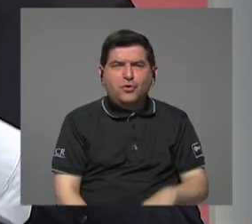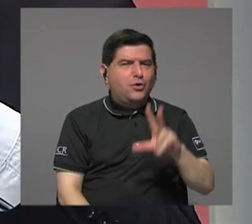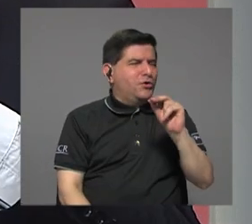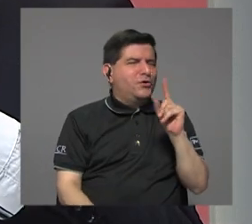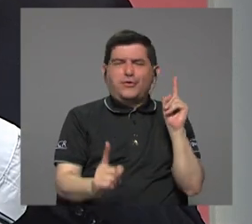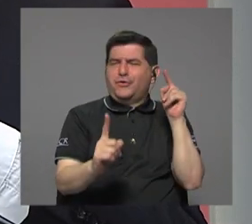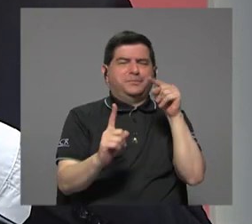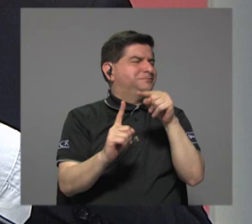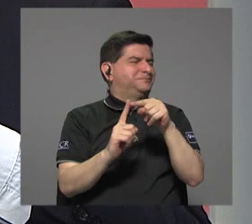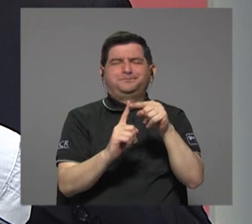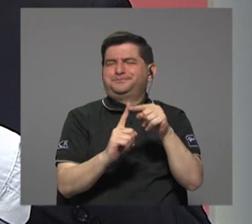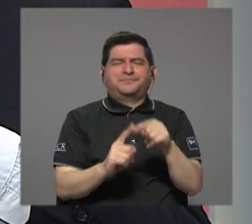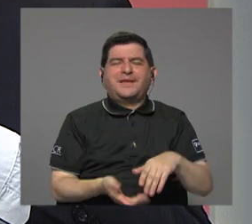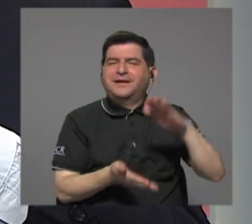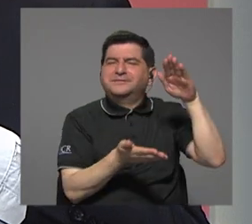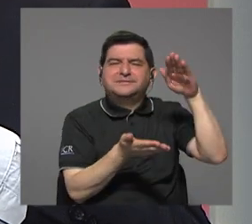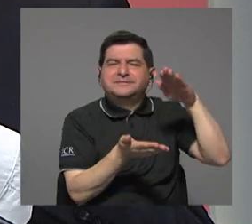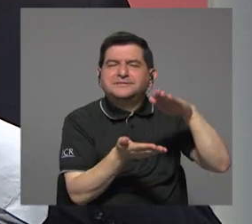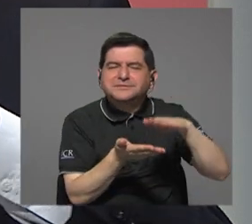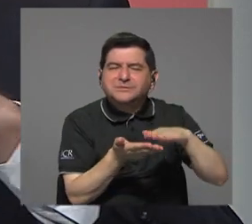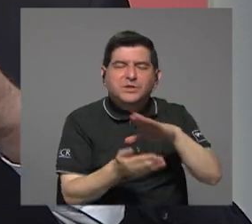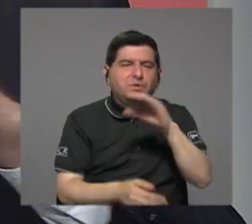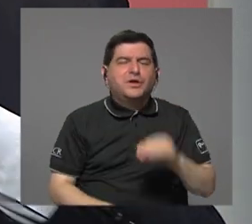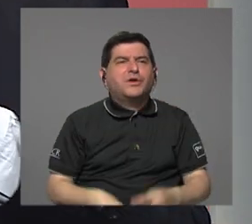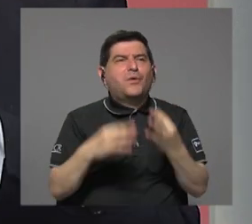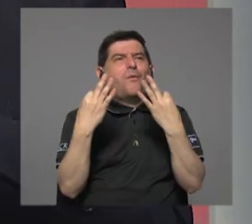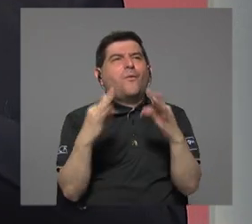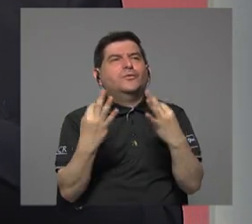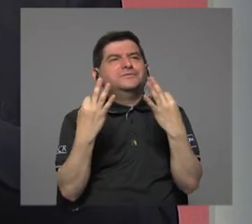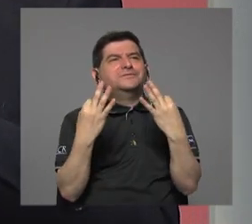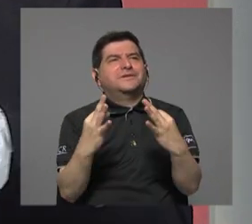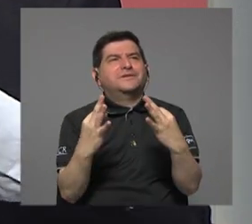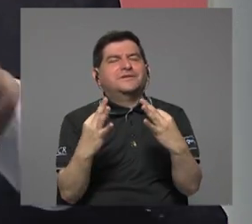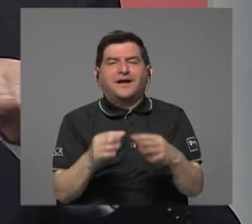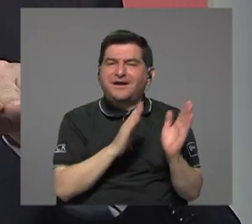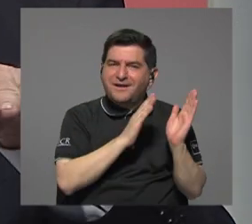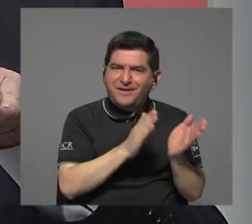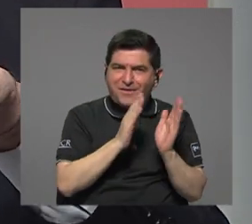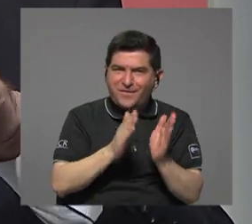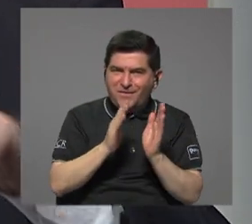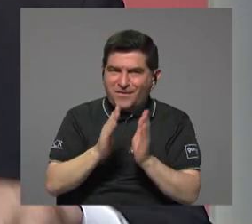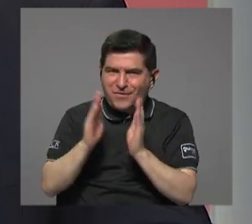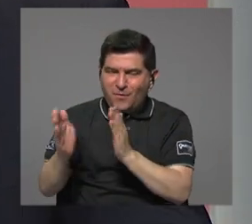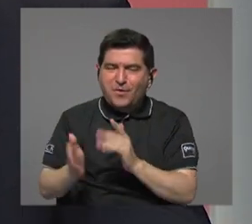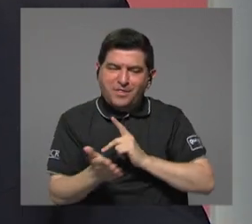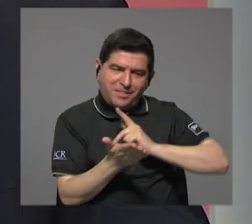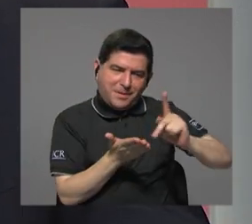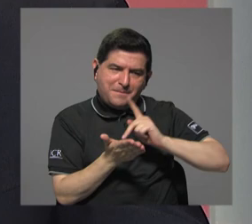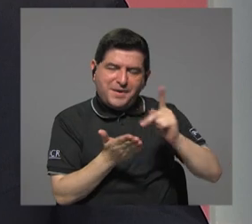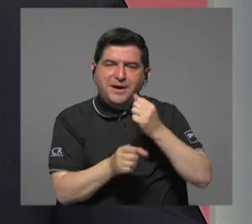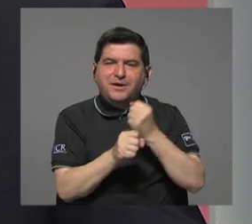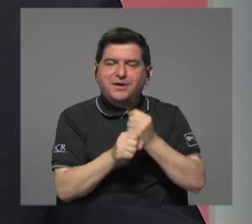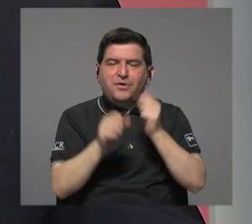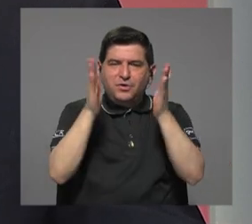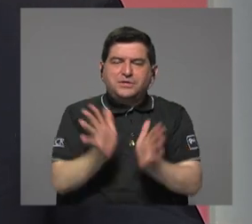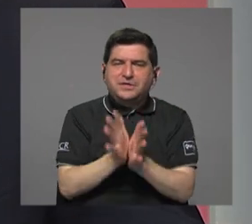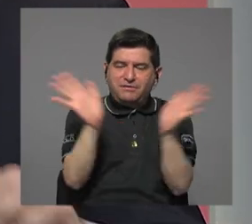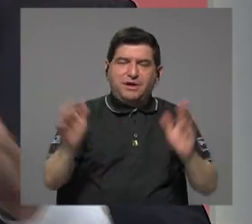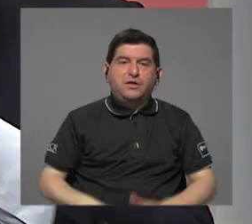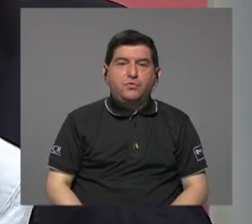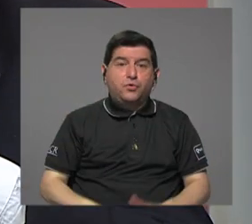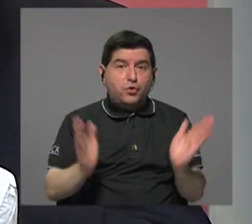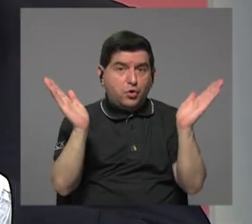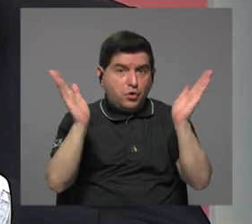con fines de disminuir o de poner ordenar los pagos a los empleados públicos para que no